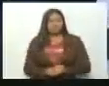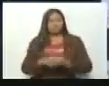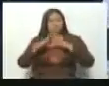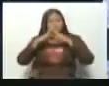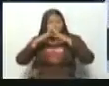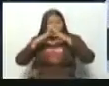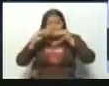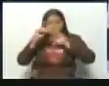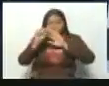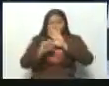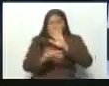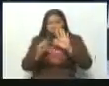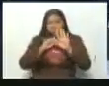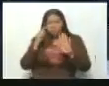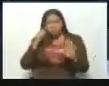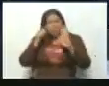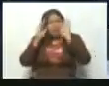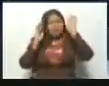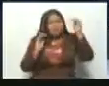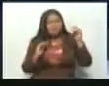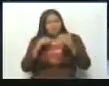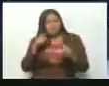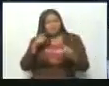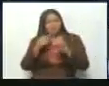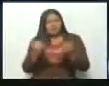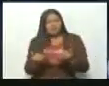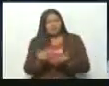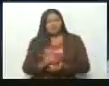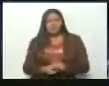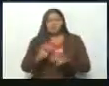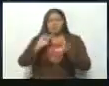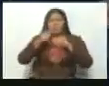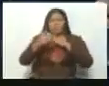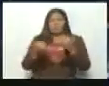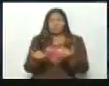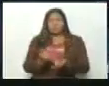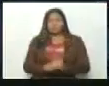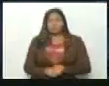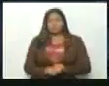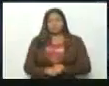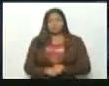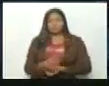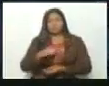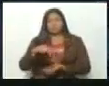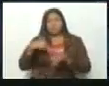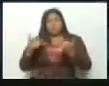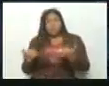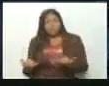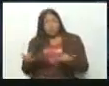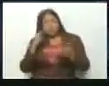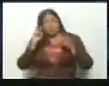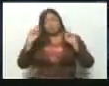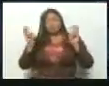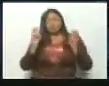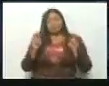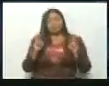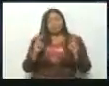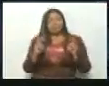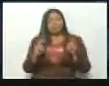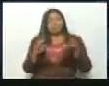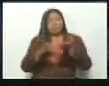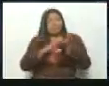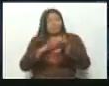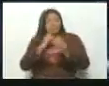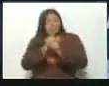un entramado que debemos nosotros abordar a propósito de estos cambios y cómo vamos a hacer con el tema del teletrabajo,